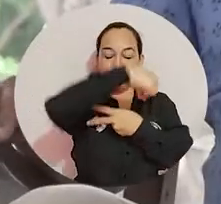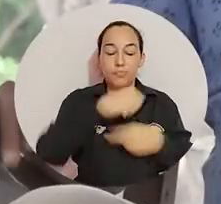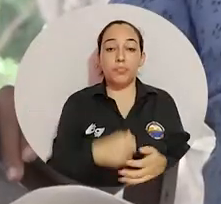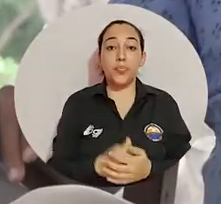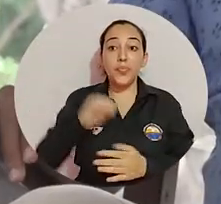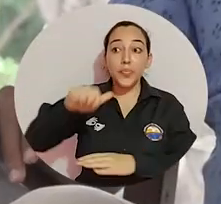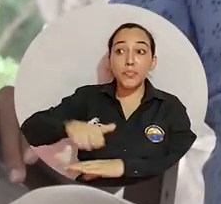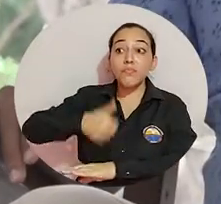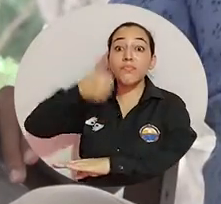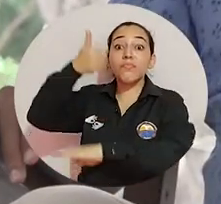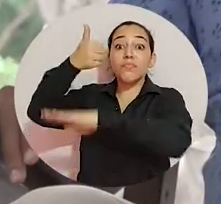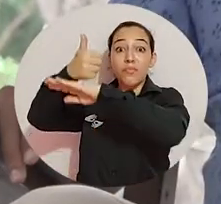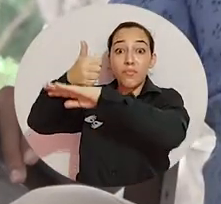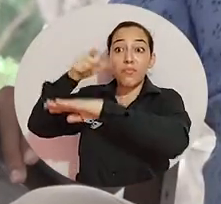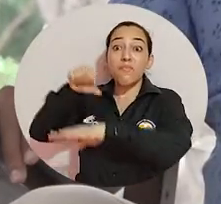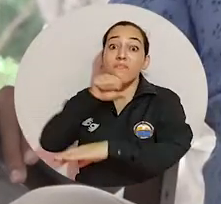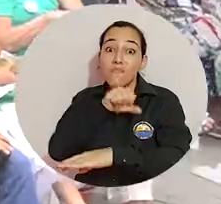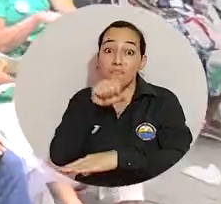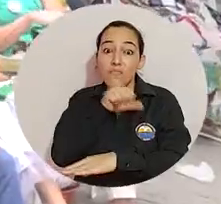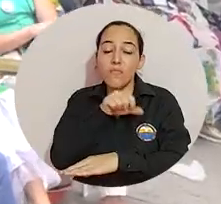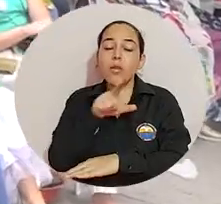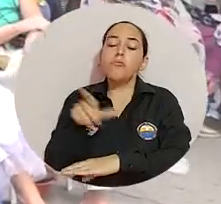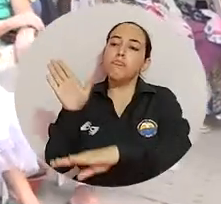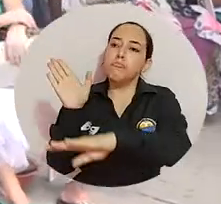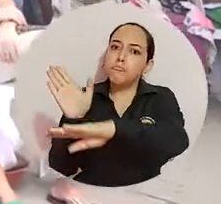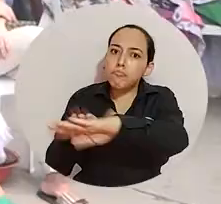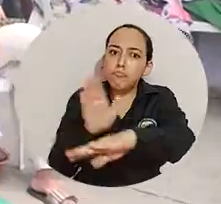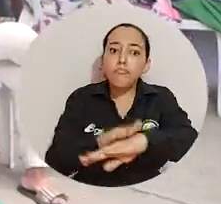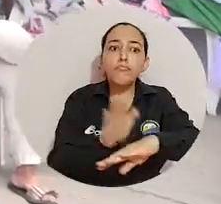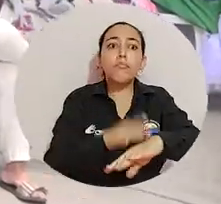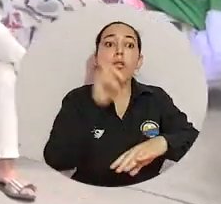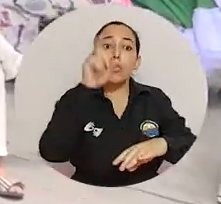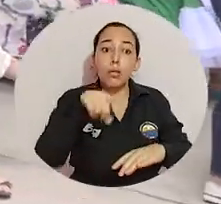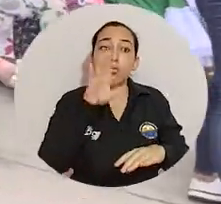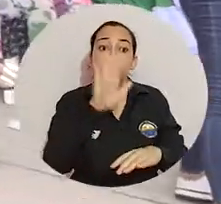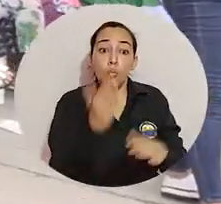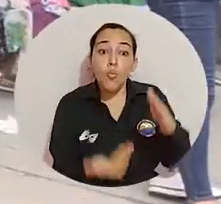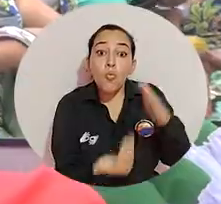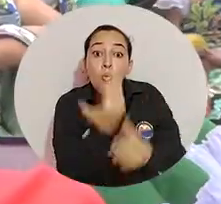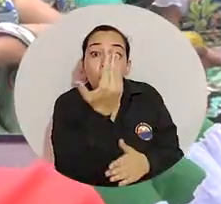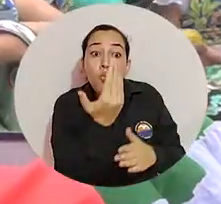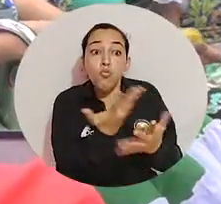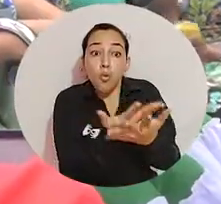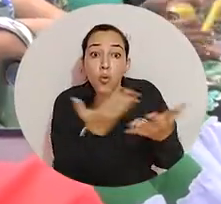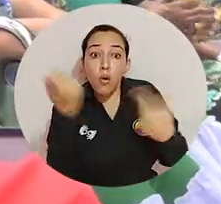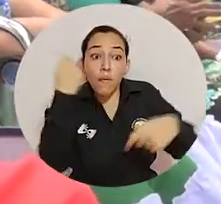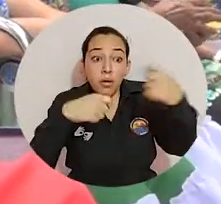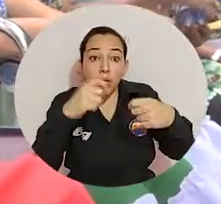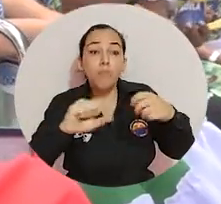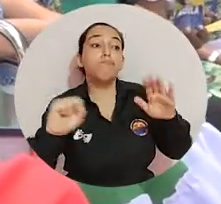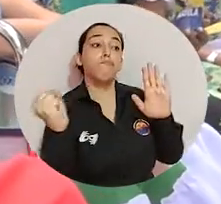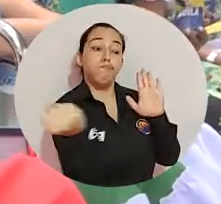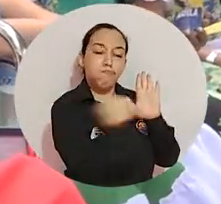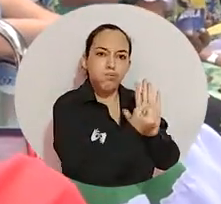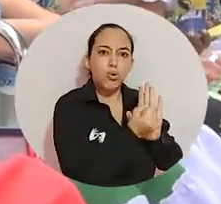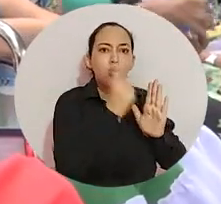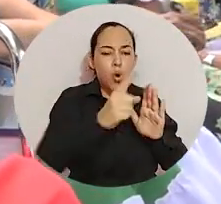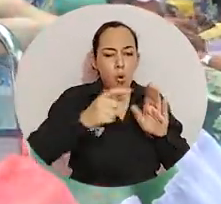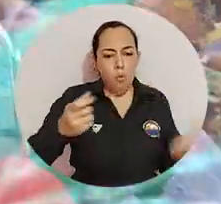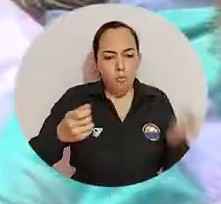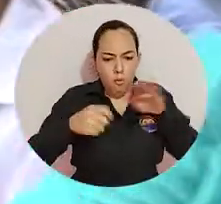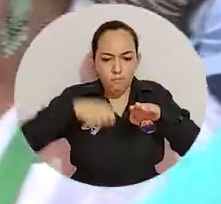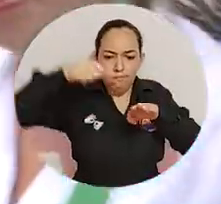Pablo Vera Salazar invitó a bolleras y bolleros a registrar su producto para conservar su esencia, el proceso para molerlo,